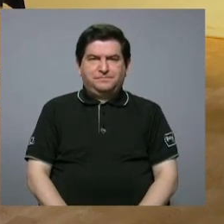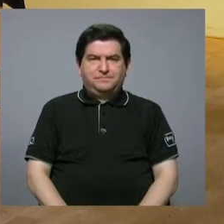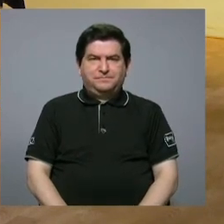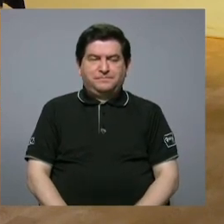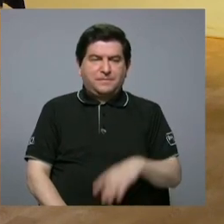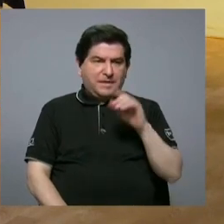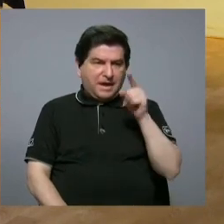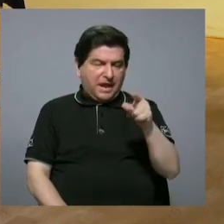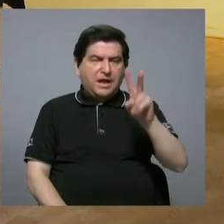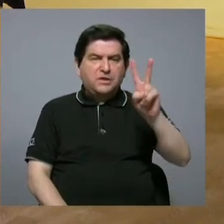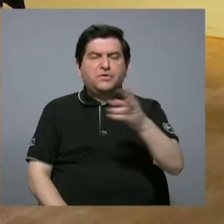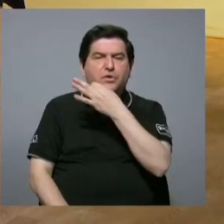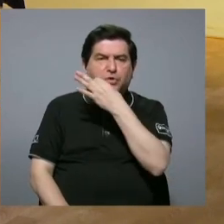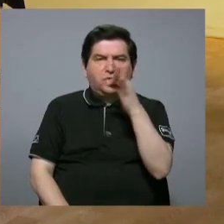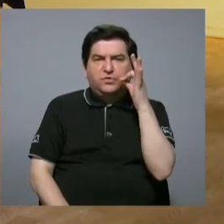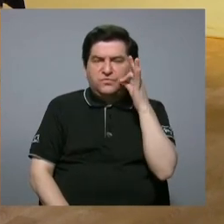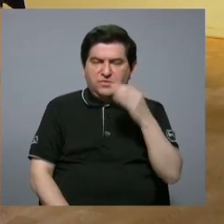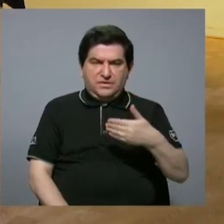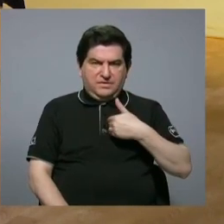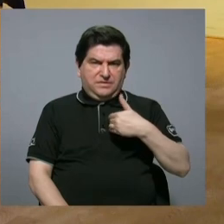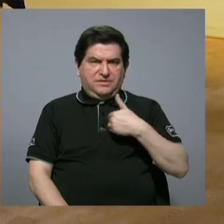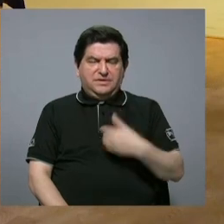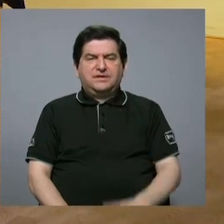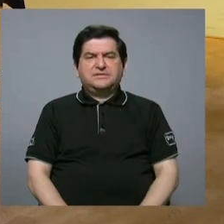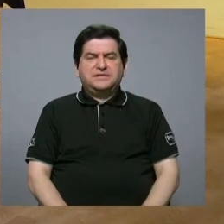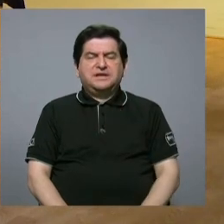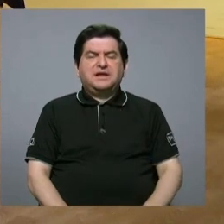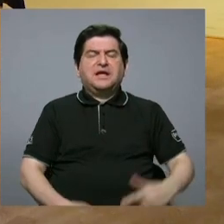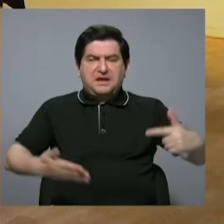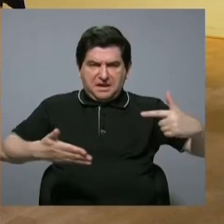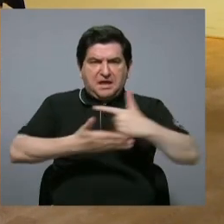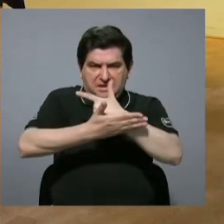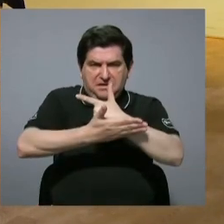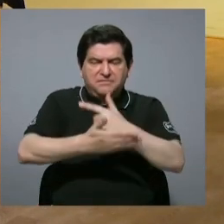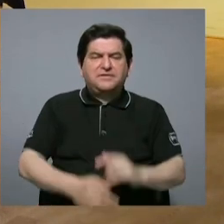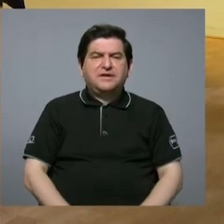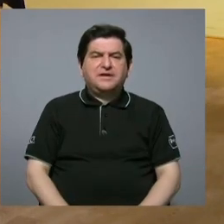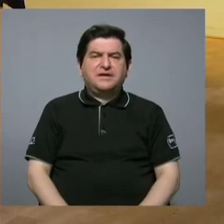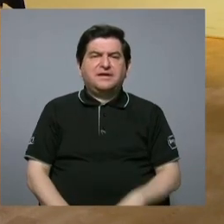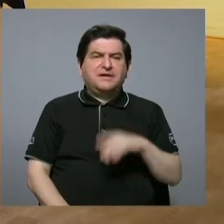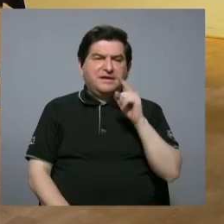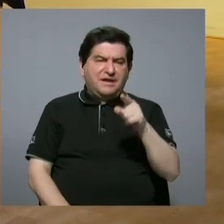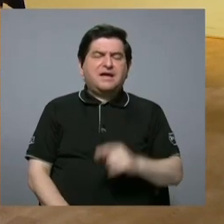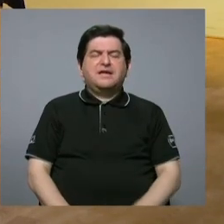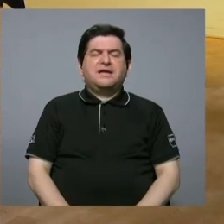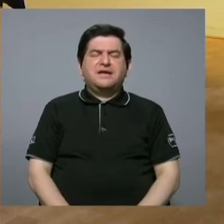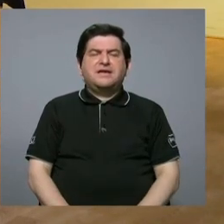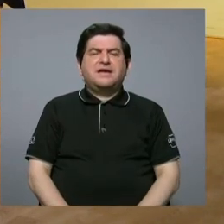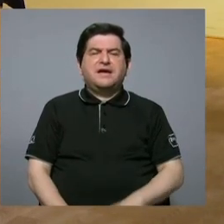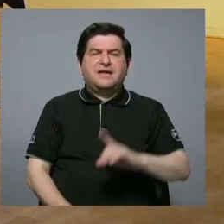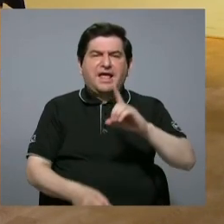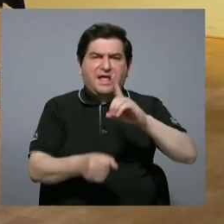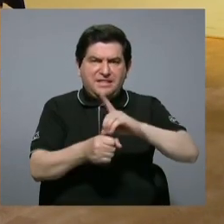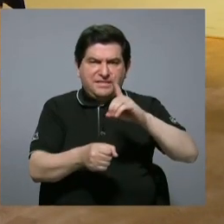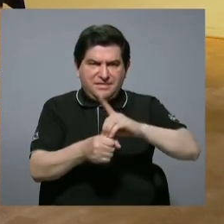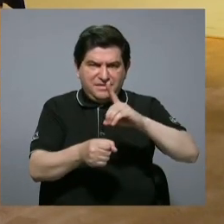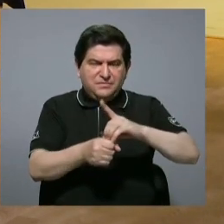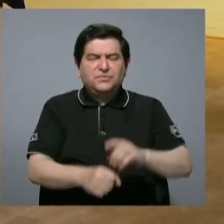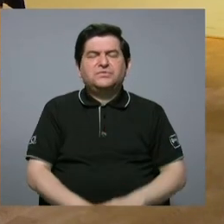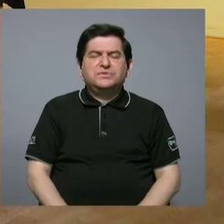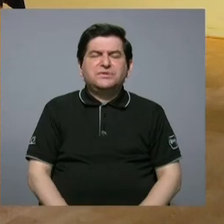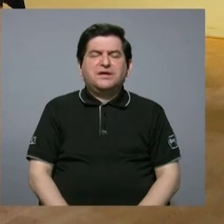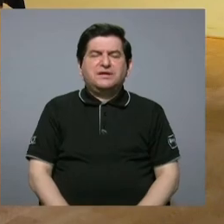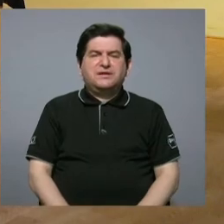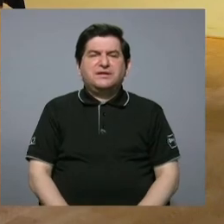tenía 2 haciendas alrededor de Liberia y vivía y era diputado de Nicaragua del Congreso, de la